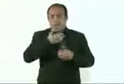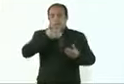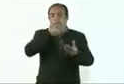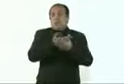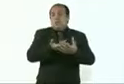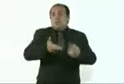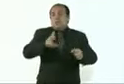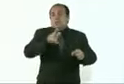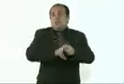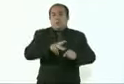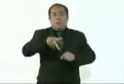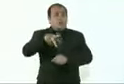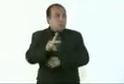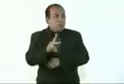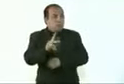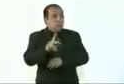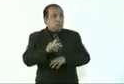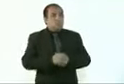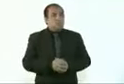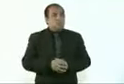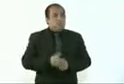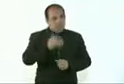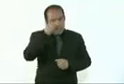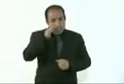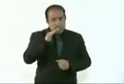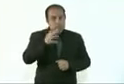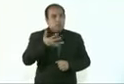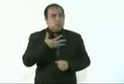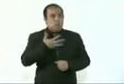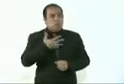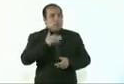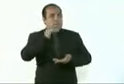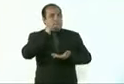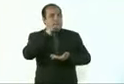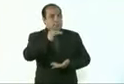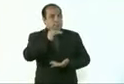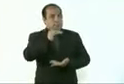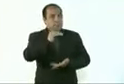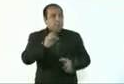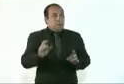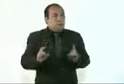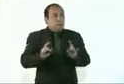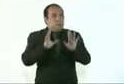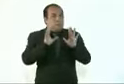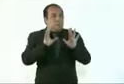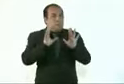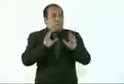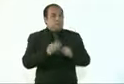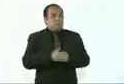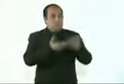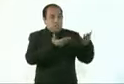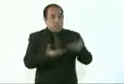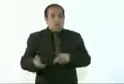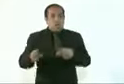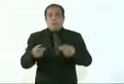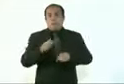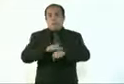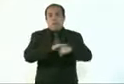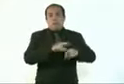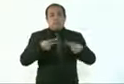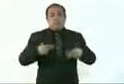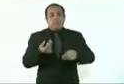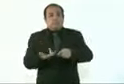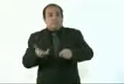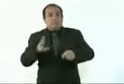hospitales. Sin embargo, me gustaría saber si tendrán la capacidad, en caso de que lleguen más hospitalizados,